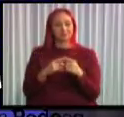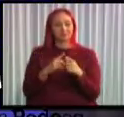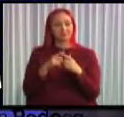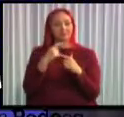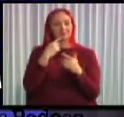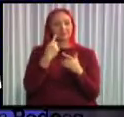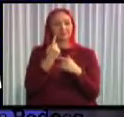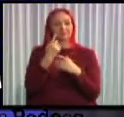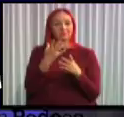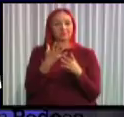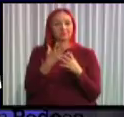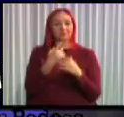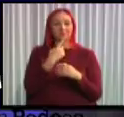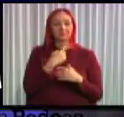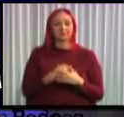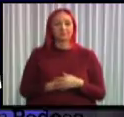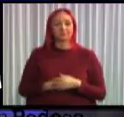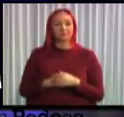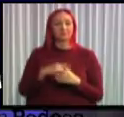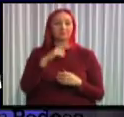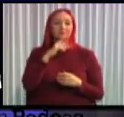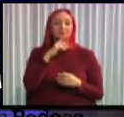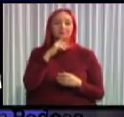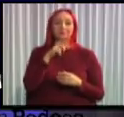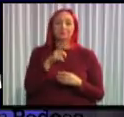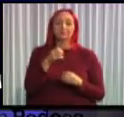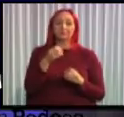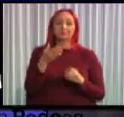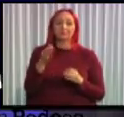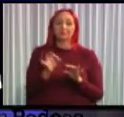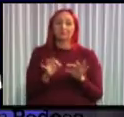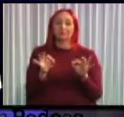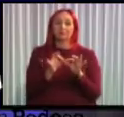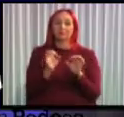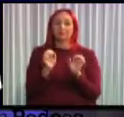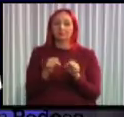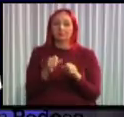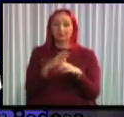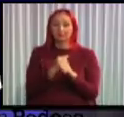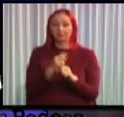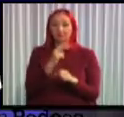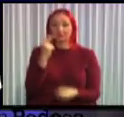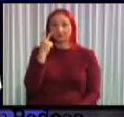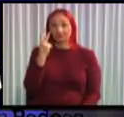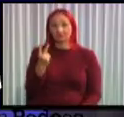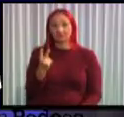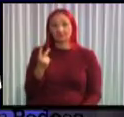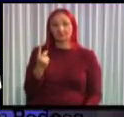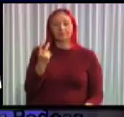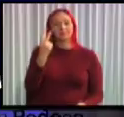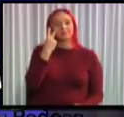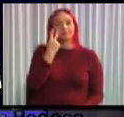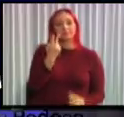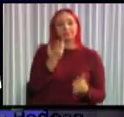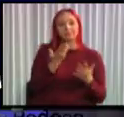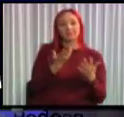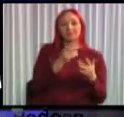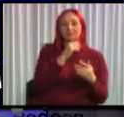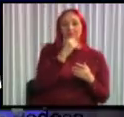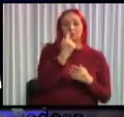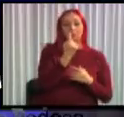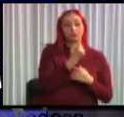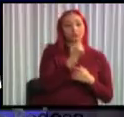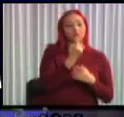Yo solo quiero decir que definitivamente hay muchas cosas importantes que podemos hacer y ver. Ver que el deporte no solo